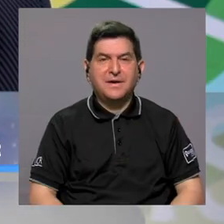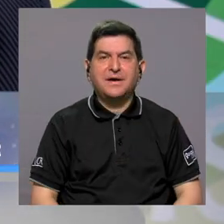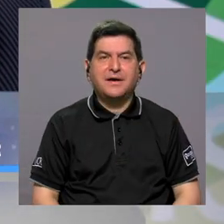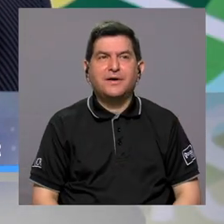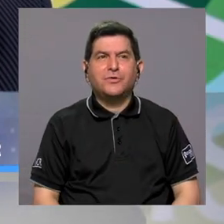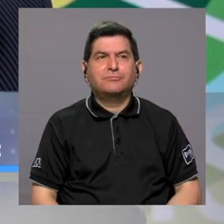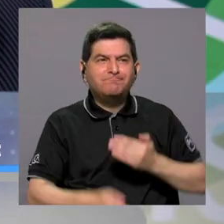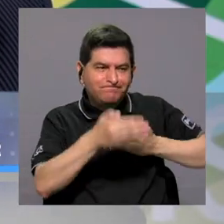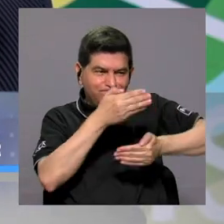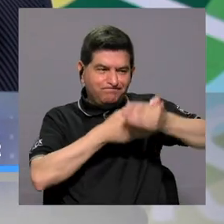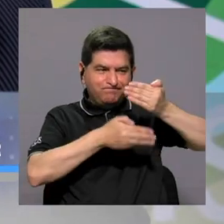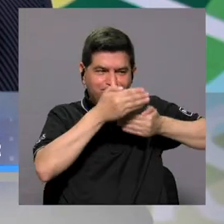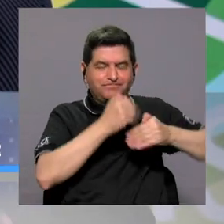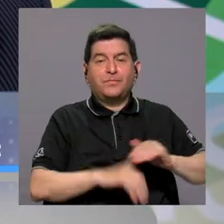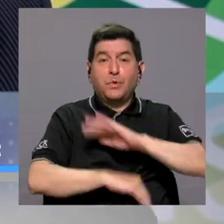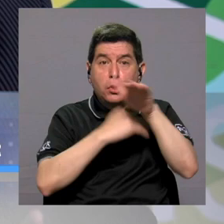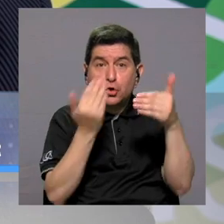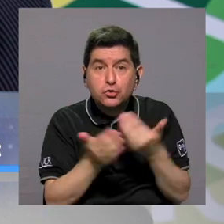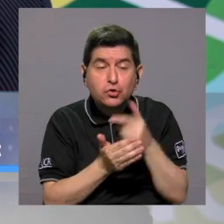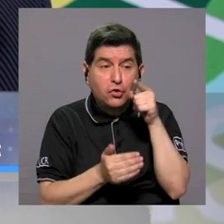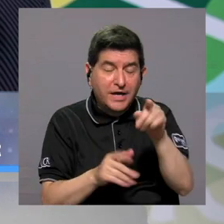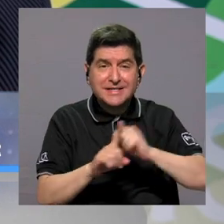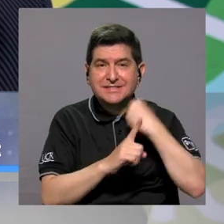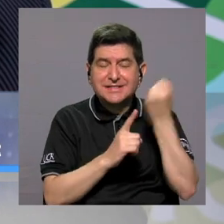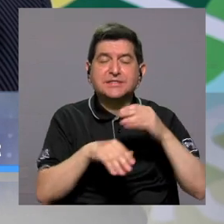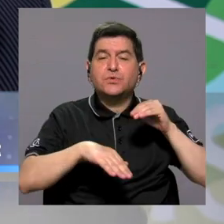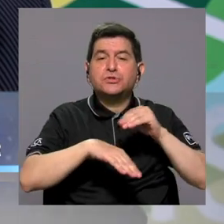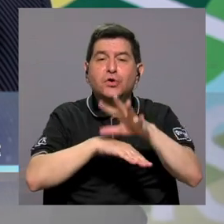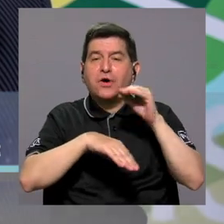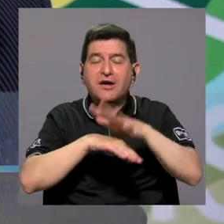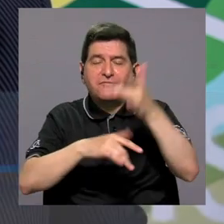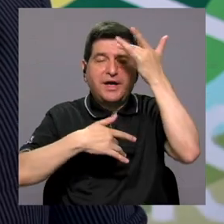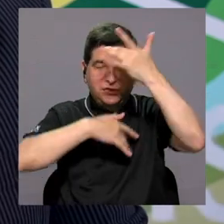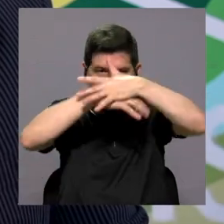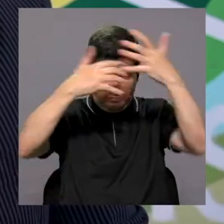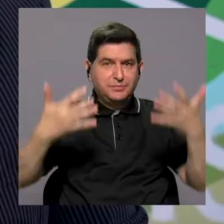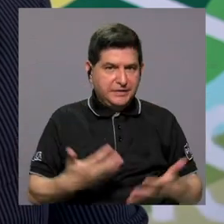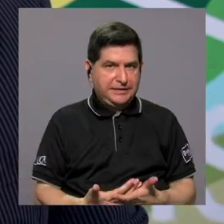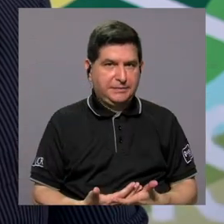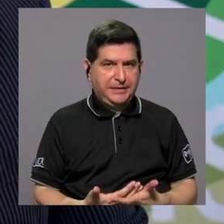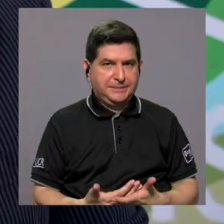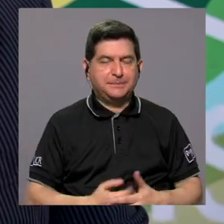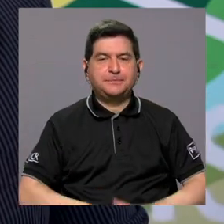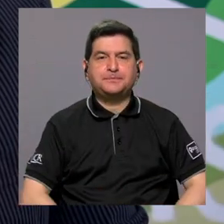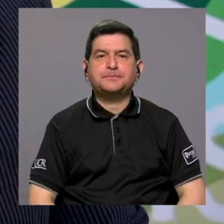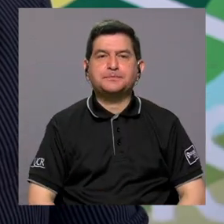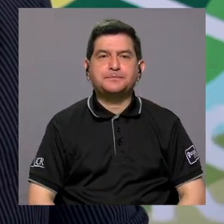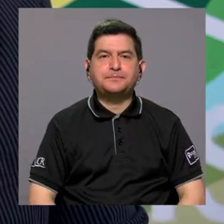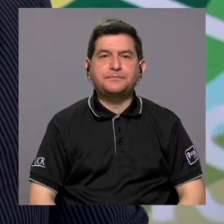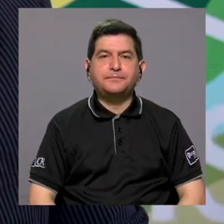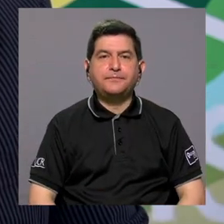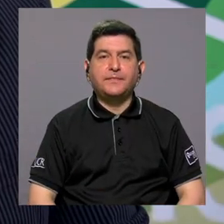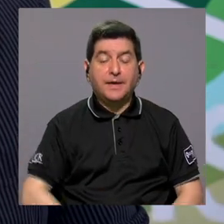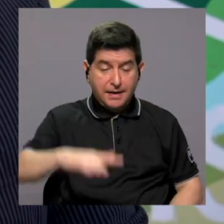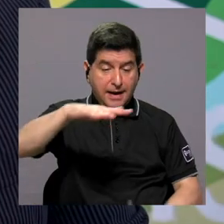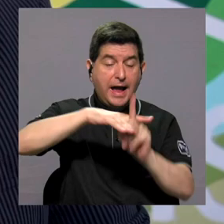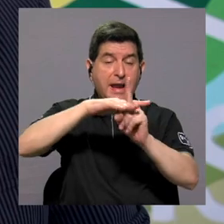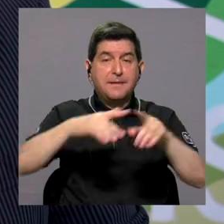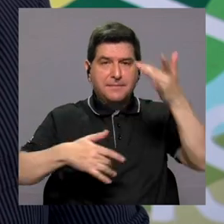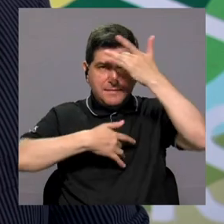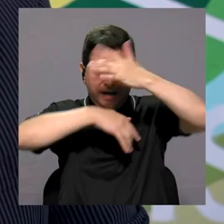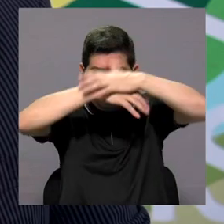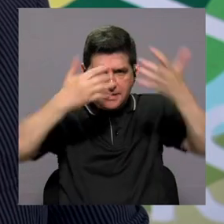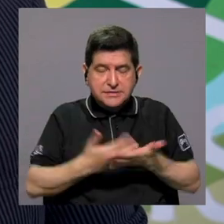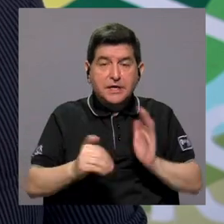atrás todo esto todavía son consecuencias de la pandemia verdad cuando vino la pandemia todo el